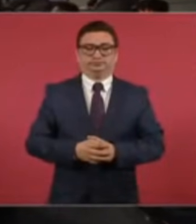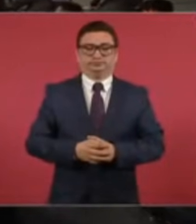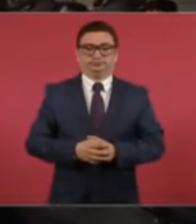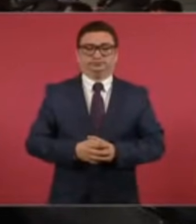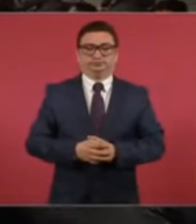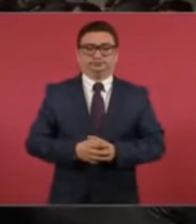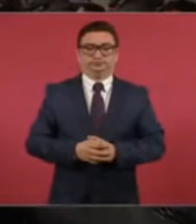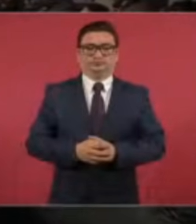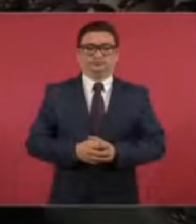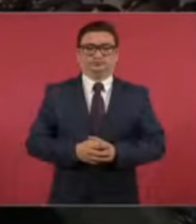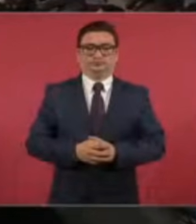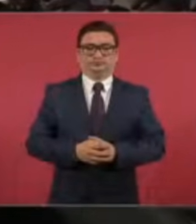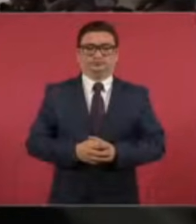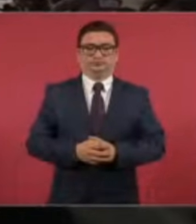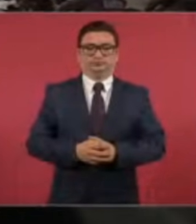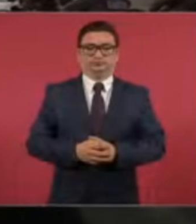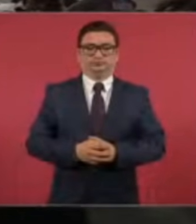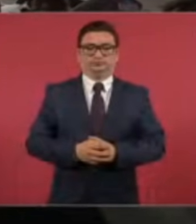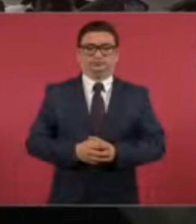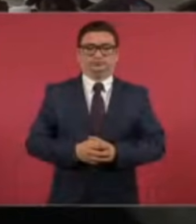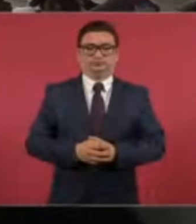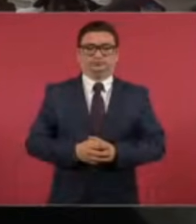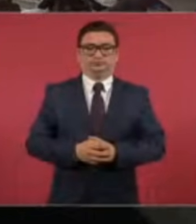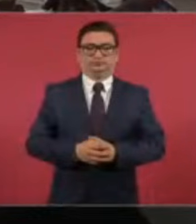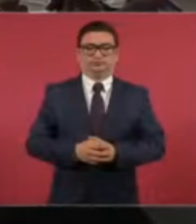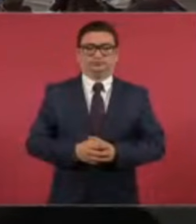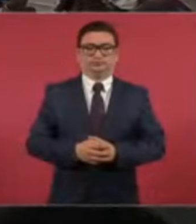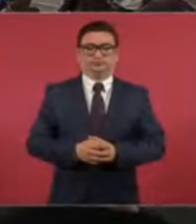17 de noviembre. Del viernes 17 de noviembre. Viernes.